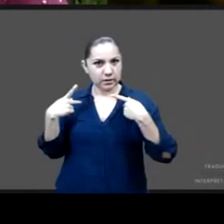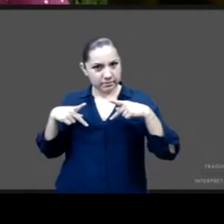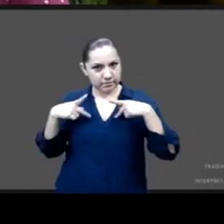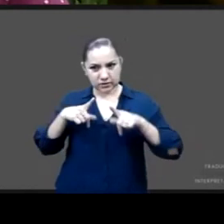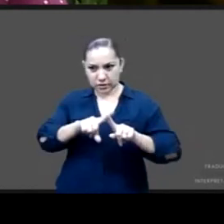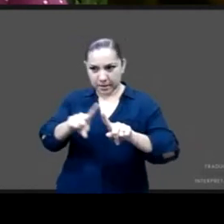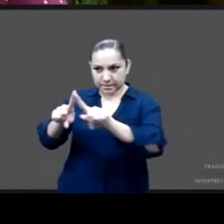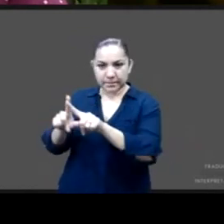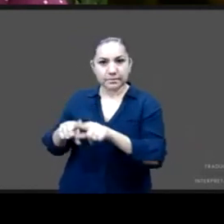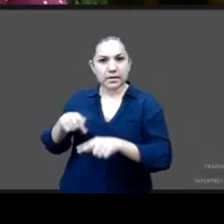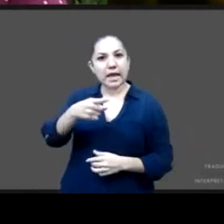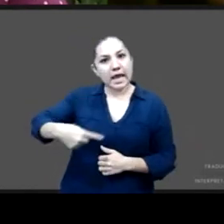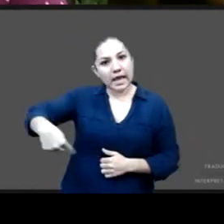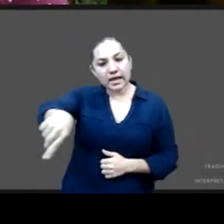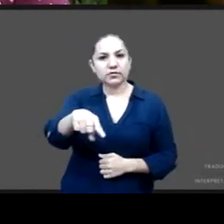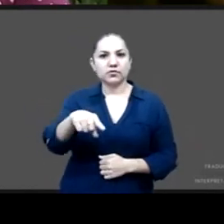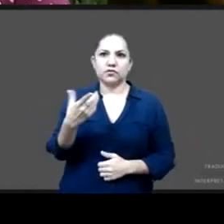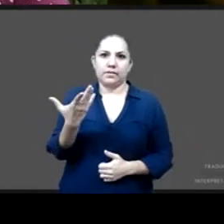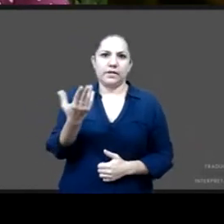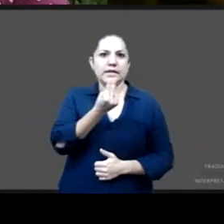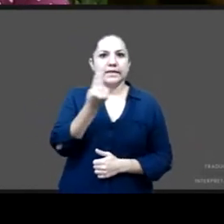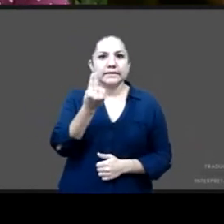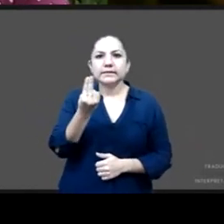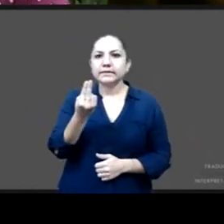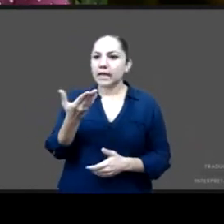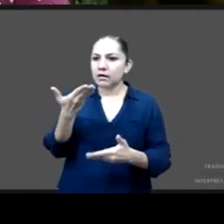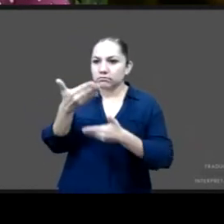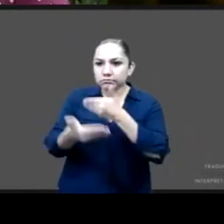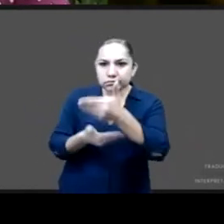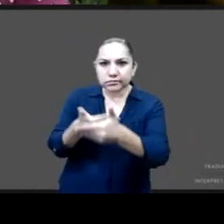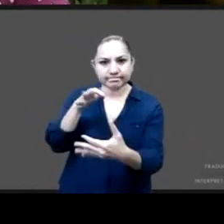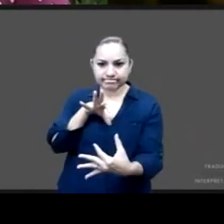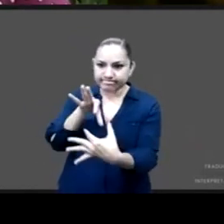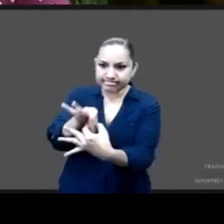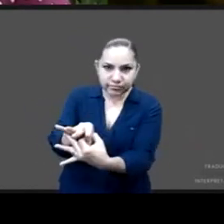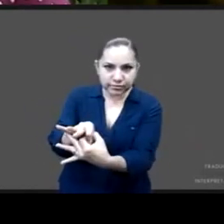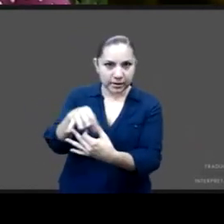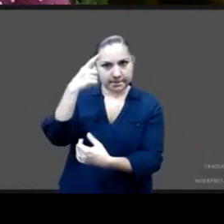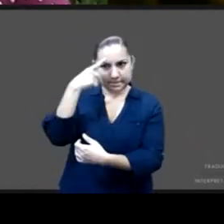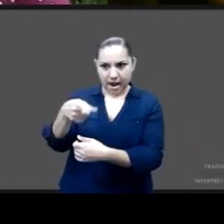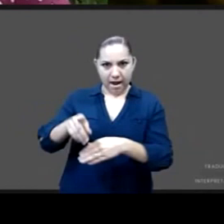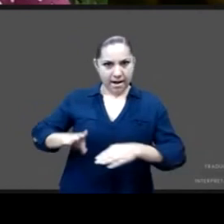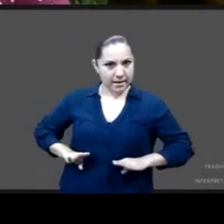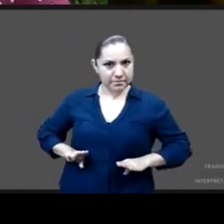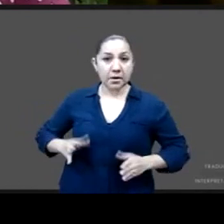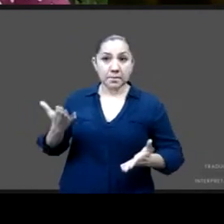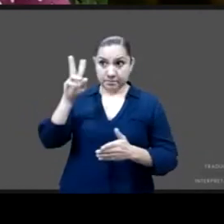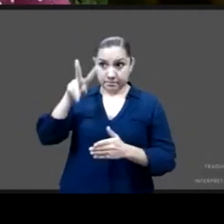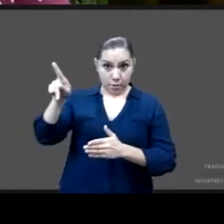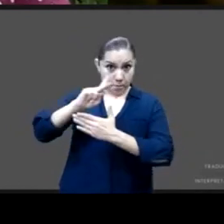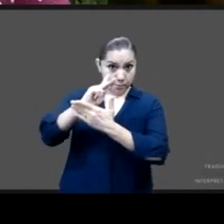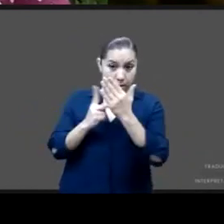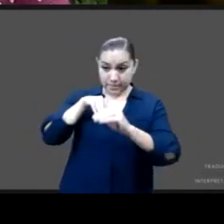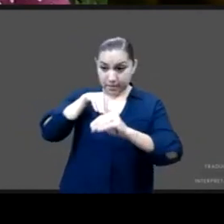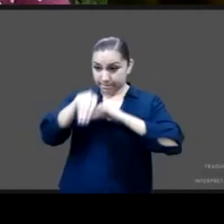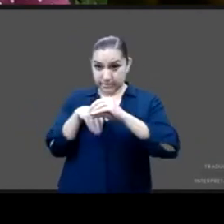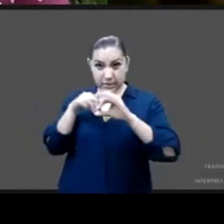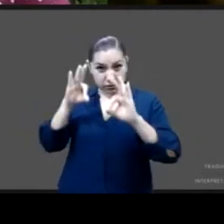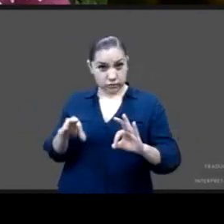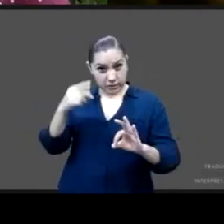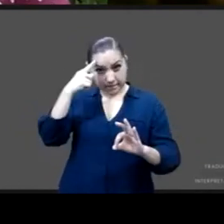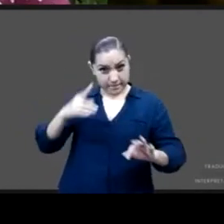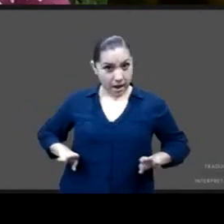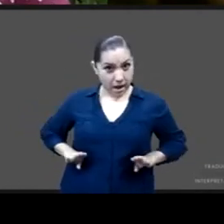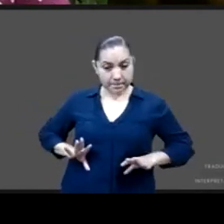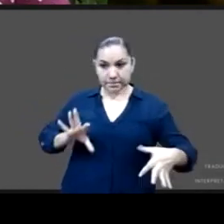estadísticas de educación en nuestro país no existen políticas públicas focalizadas para nuestra niñez por ello no solo son los